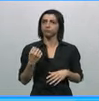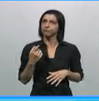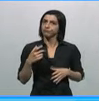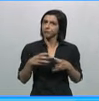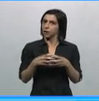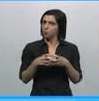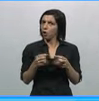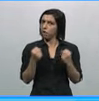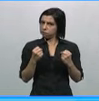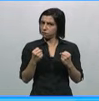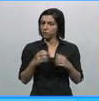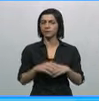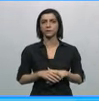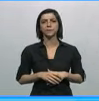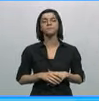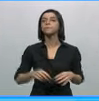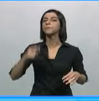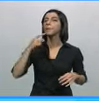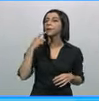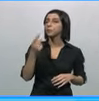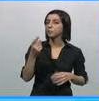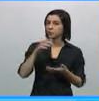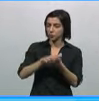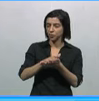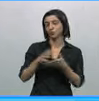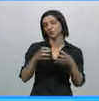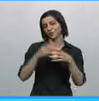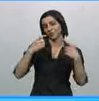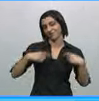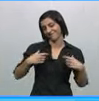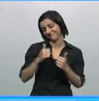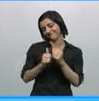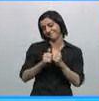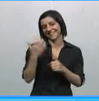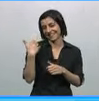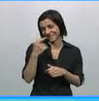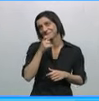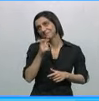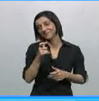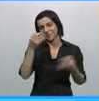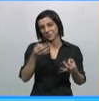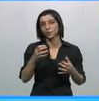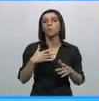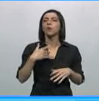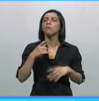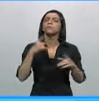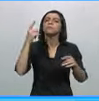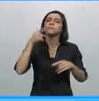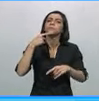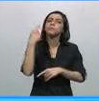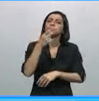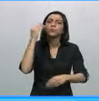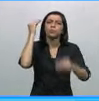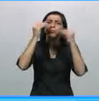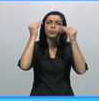2 cositas sobre Central. La primera, me parece que quizás ya lo respondiste recién. ¿Qué es lo que más te preocupa del equipo del Chacho Coudet para el partido